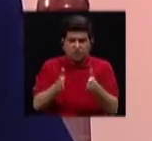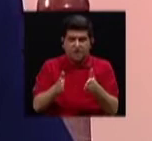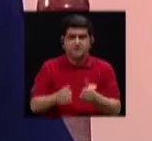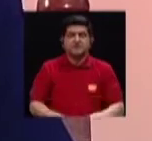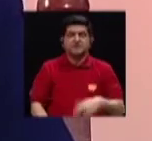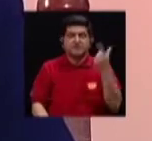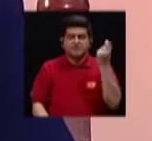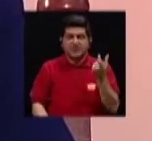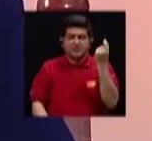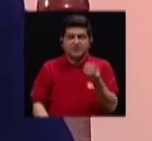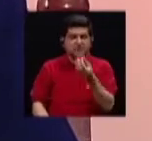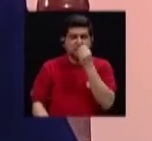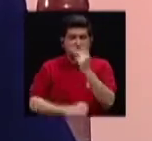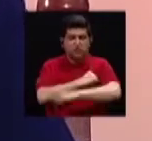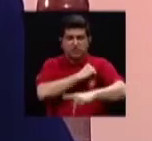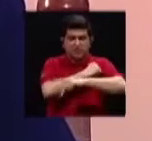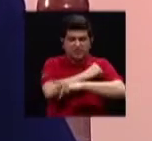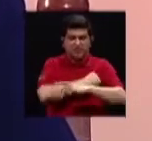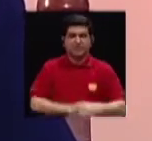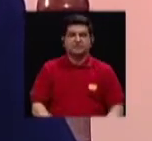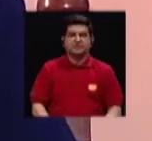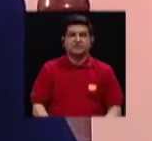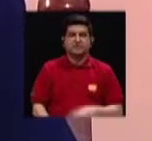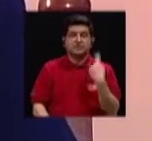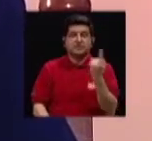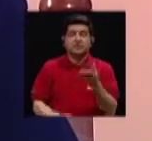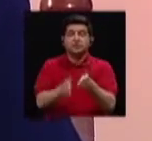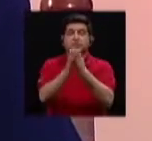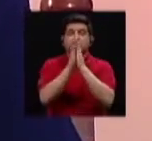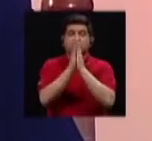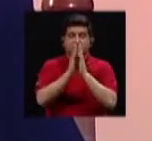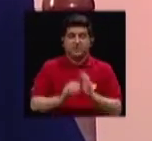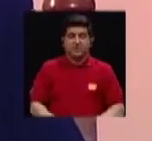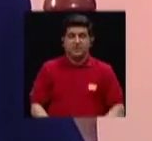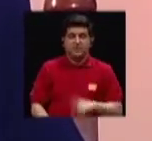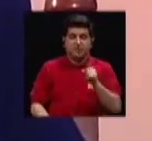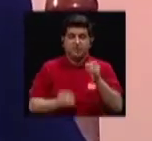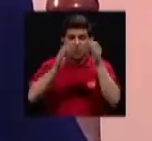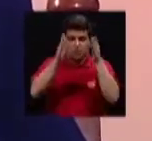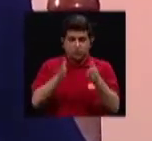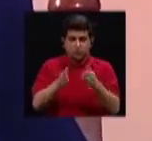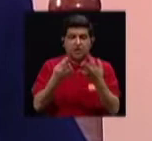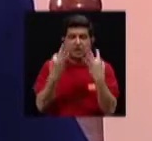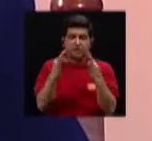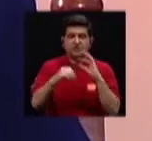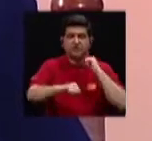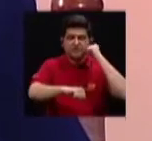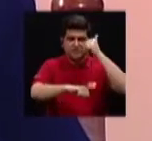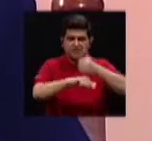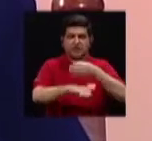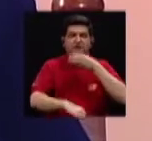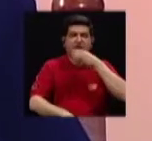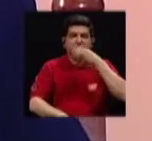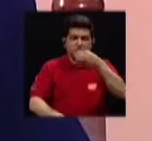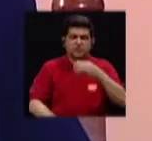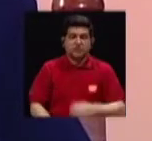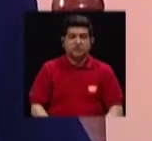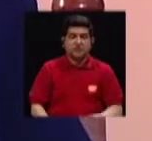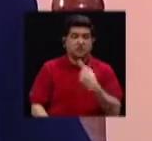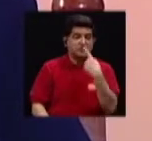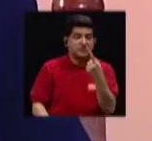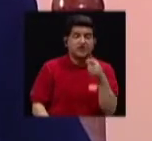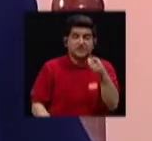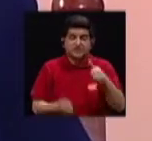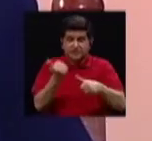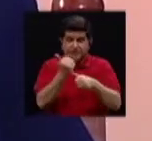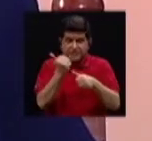país y solamente se pidió que un juzgado quisiera implementar las recomendaciones que hacía la consultoría,